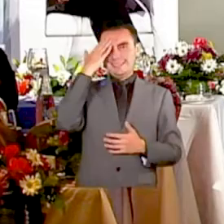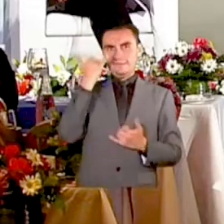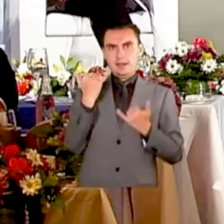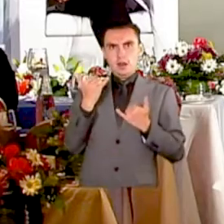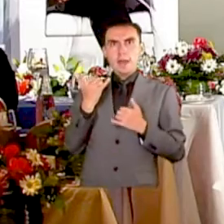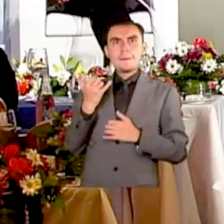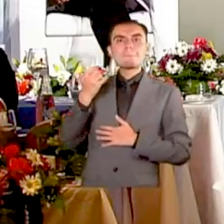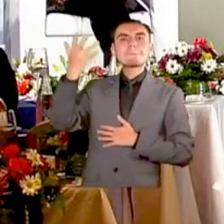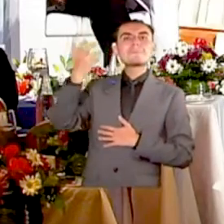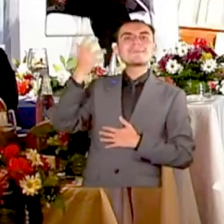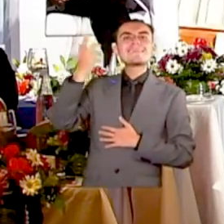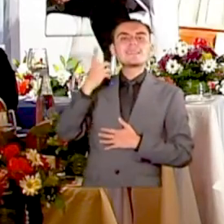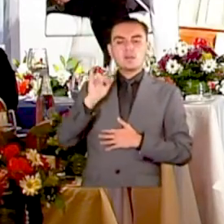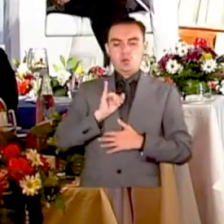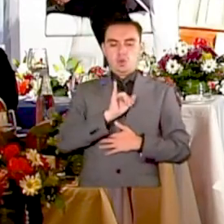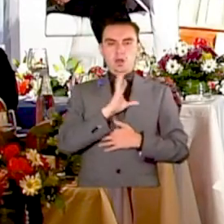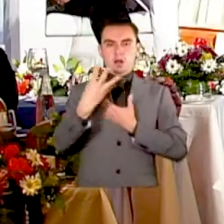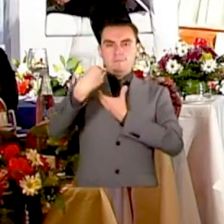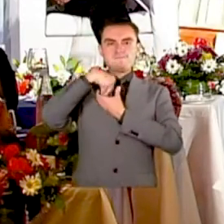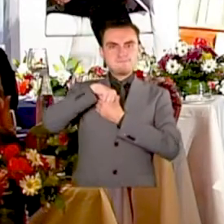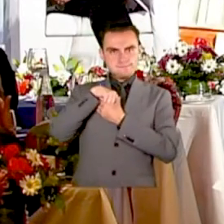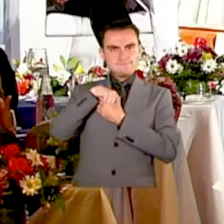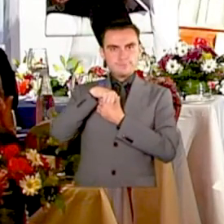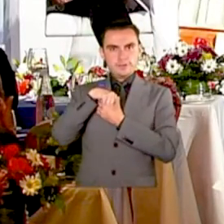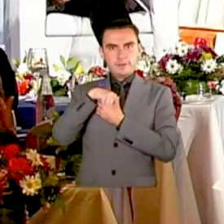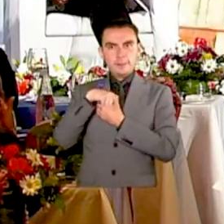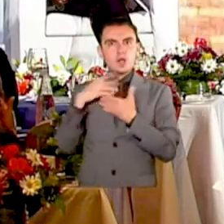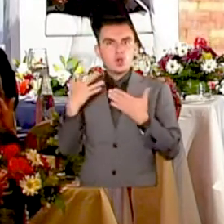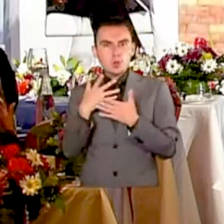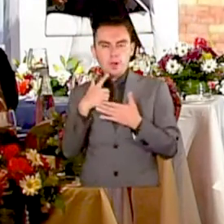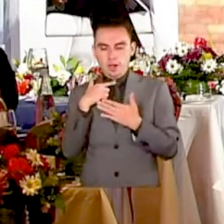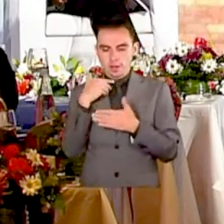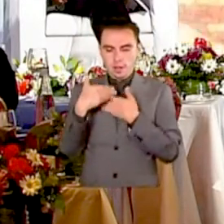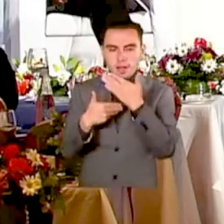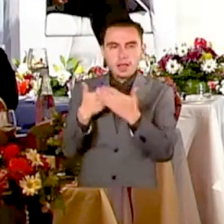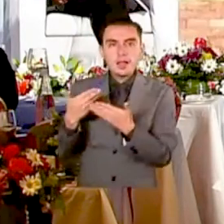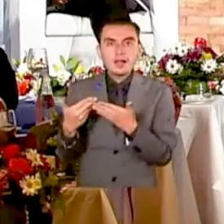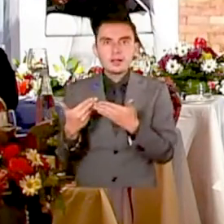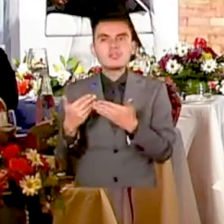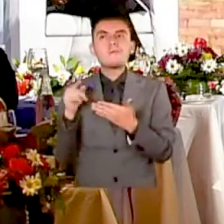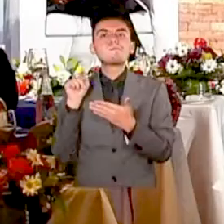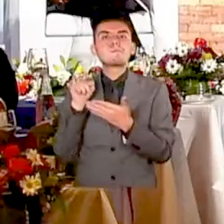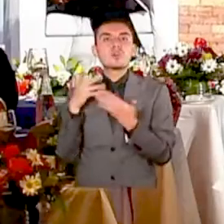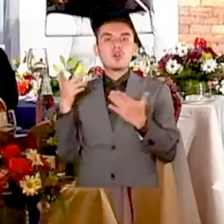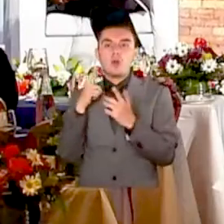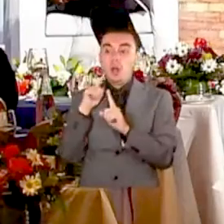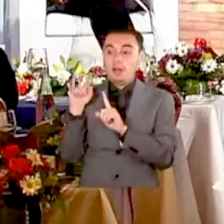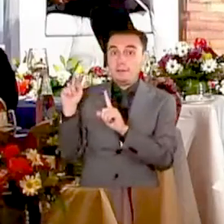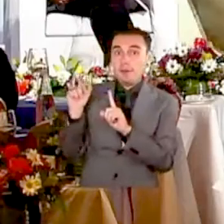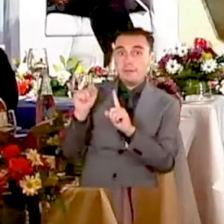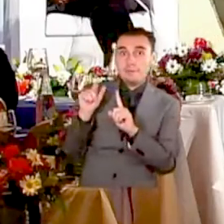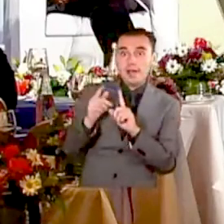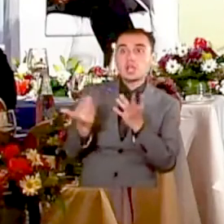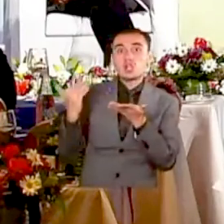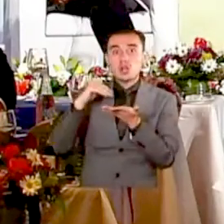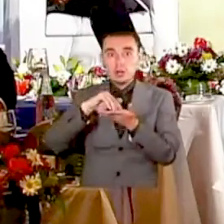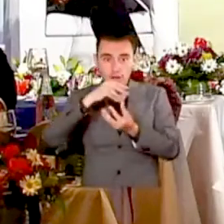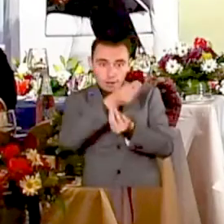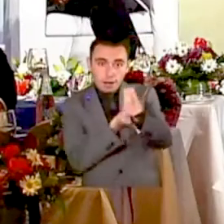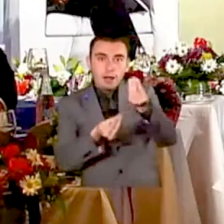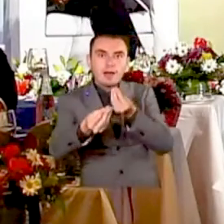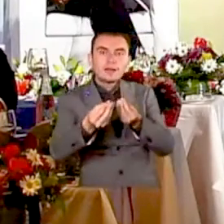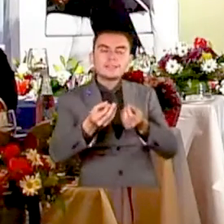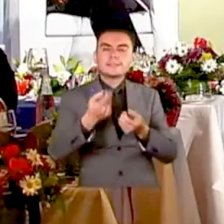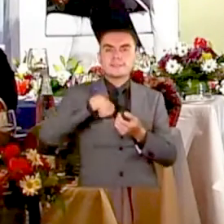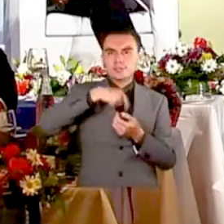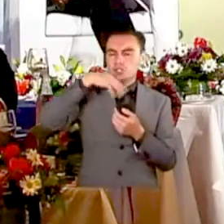las pensiones de fondos privados de los retiros programados que no tienen financiación ni reaseguro. Ahí hemos